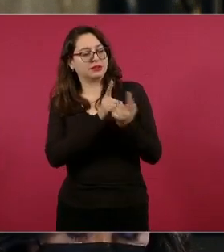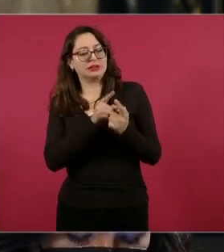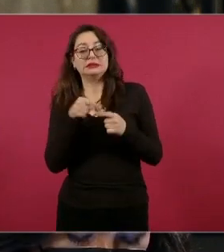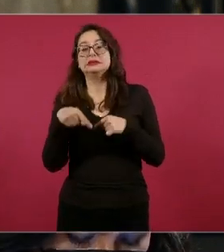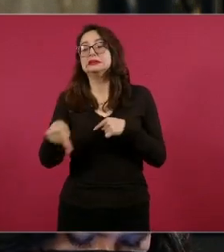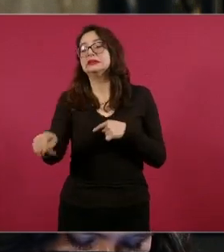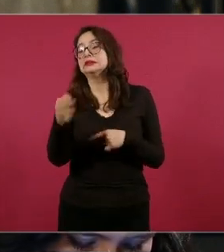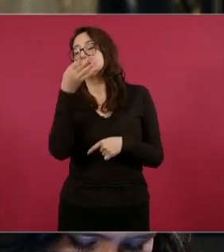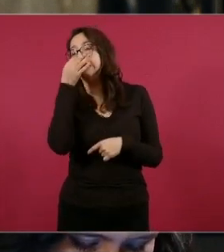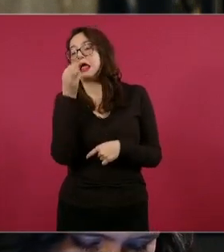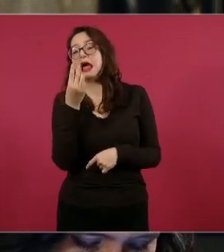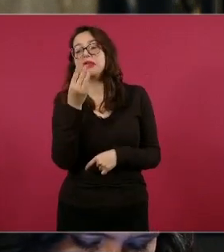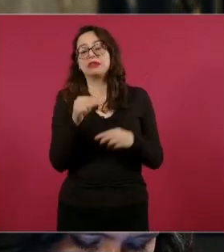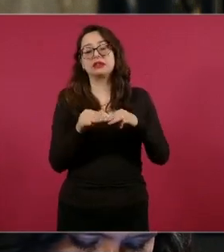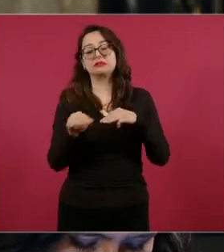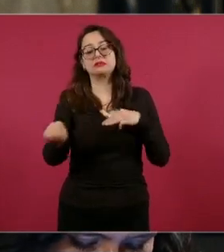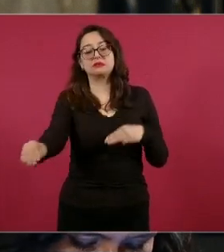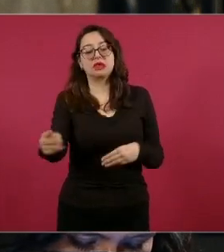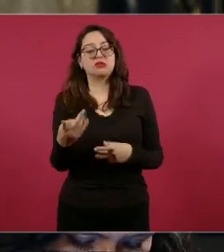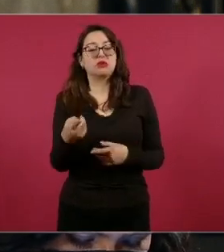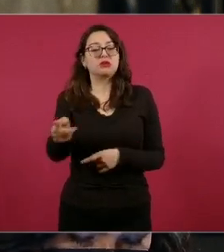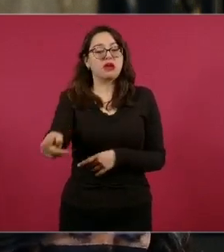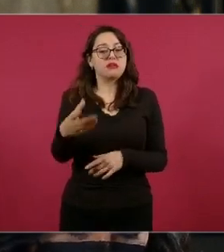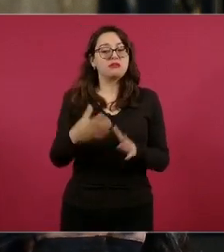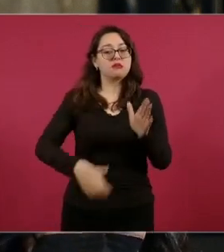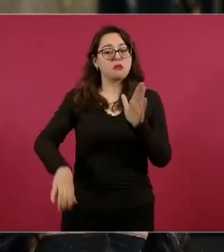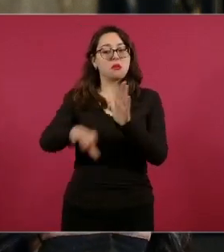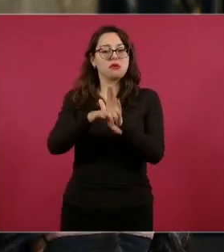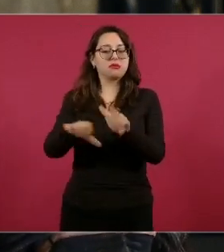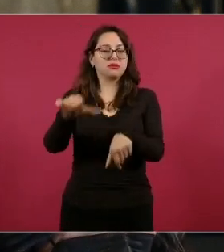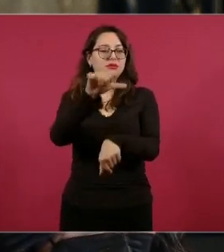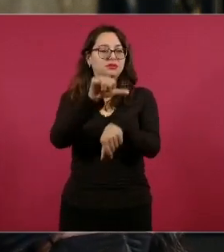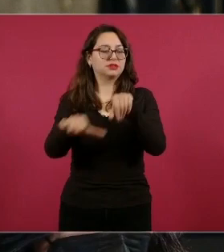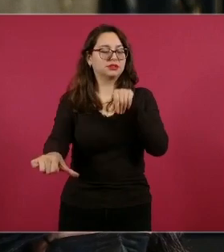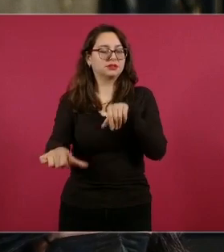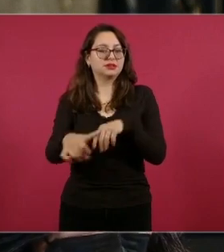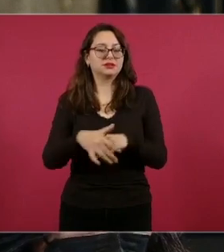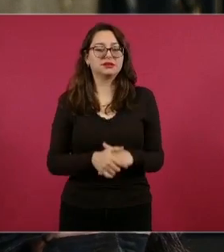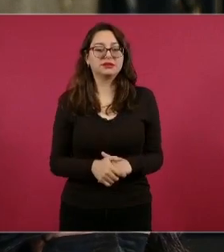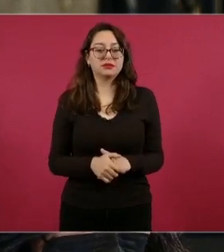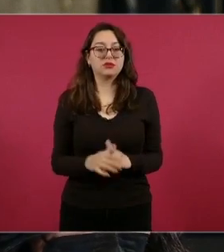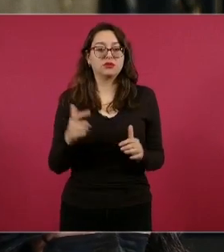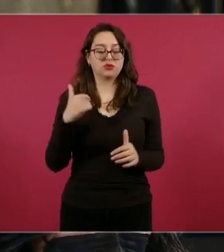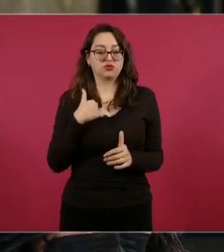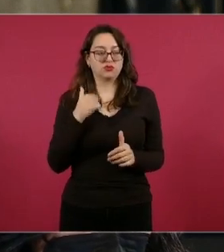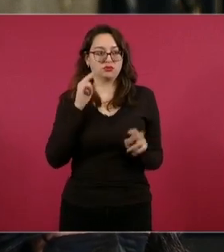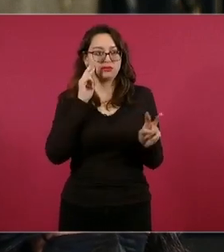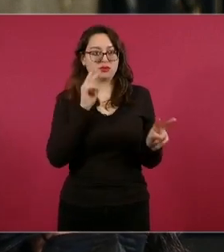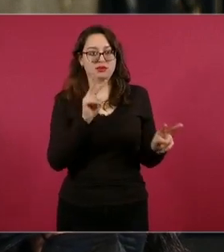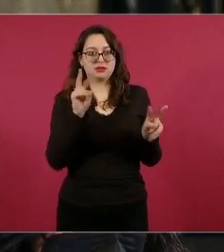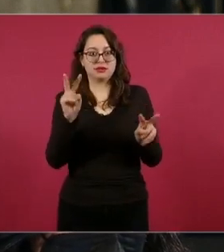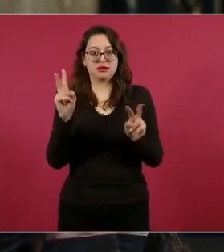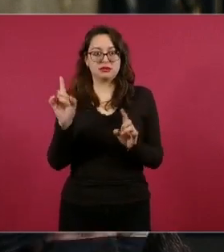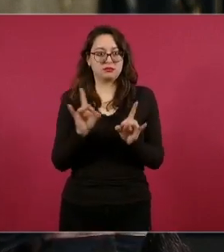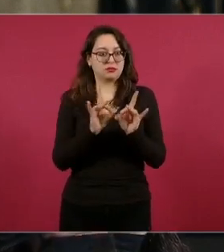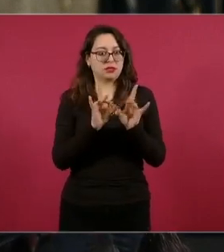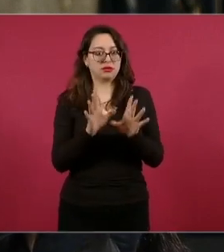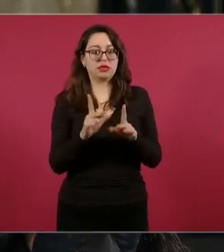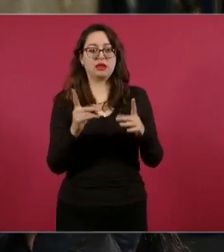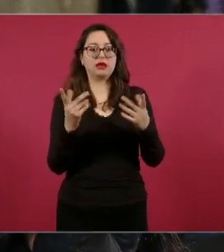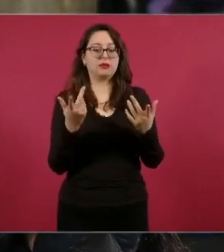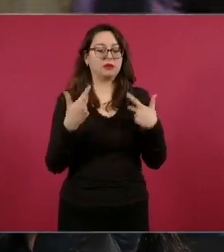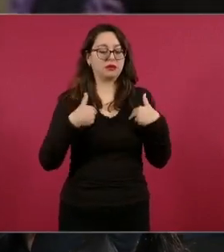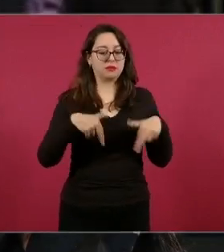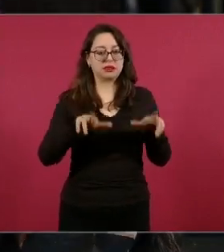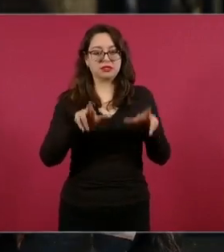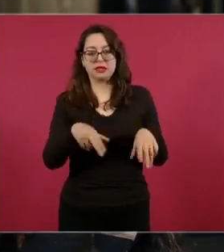entrada del quirófano. Fue cuando vi llegar a representantes de varias